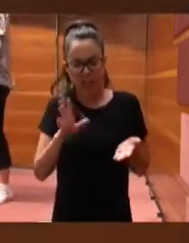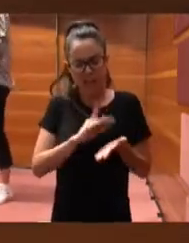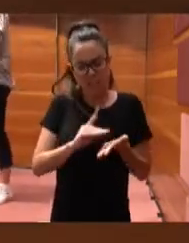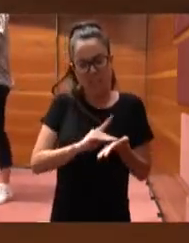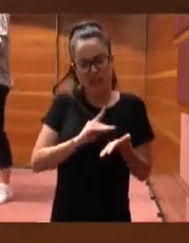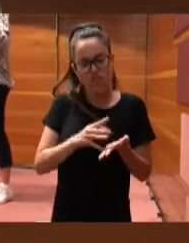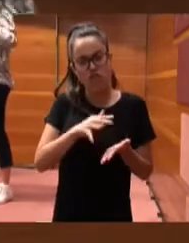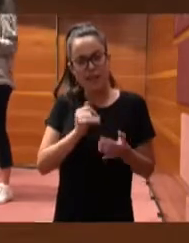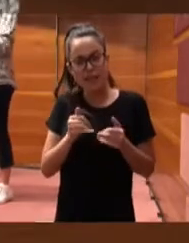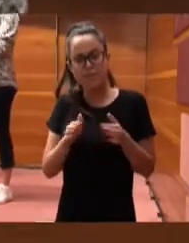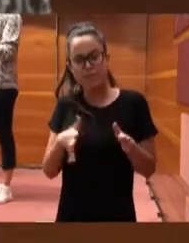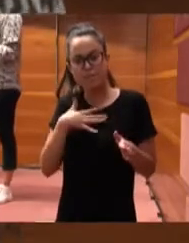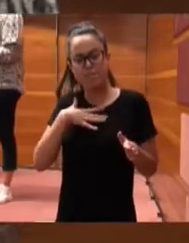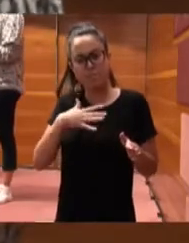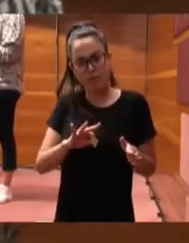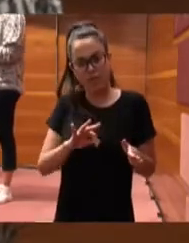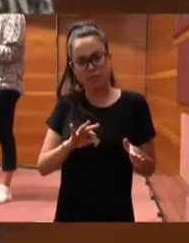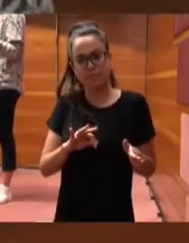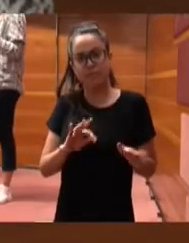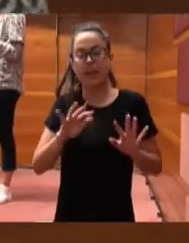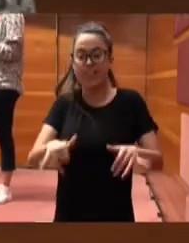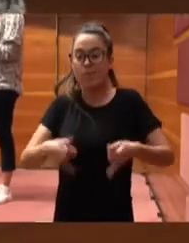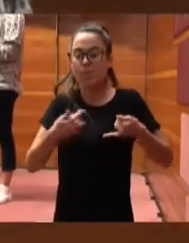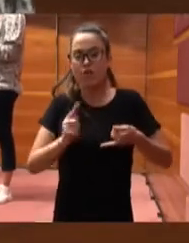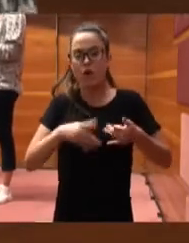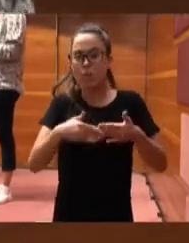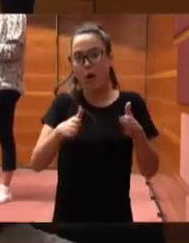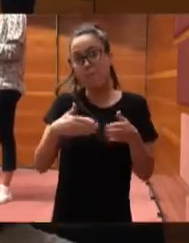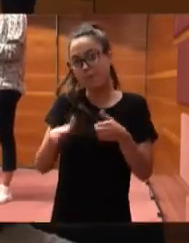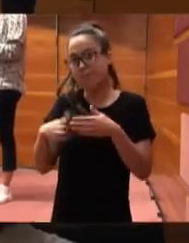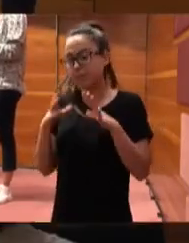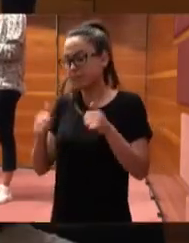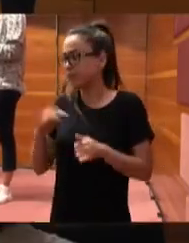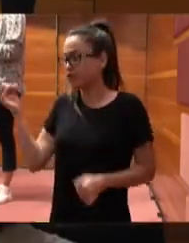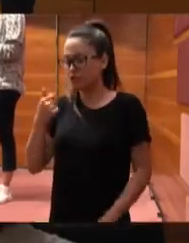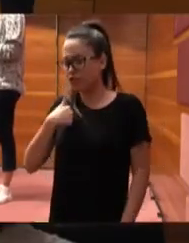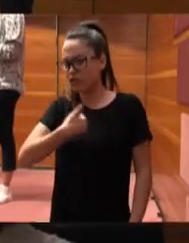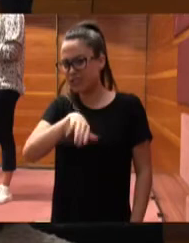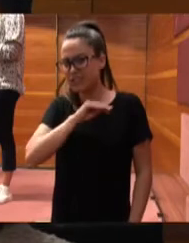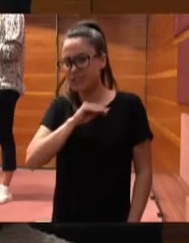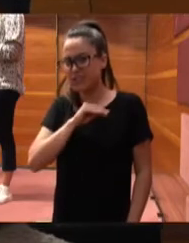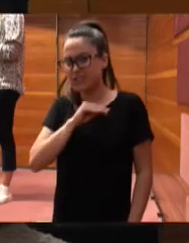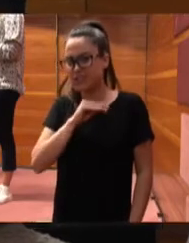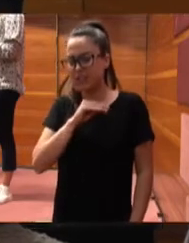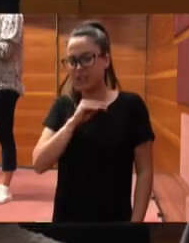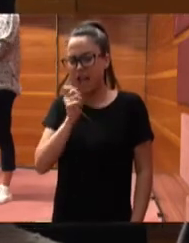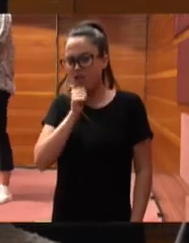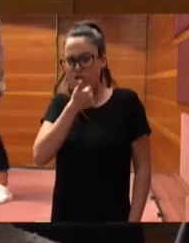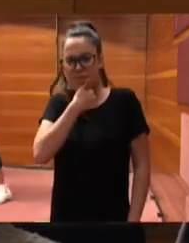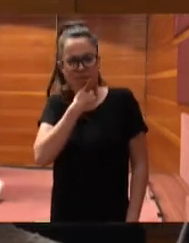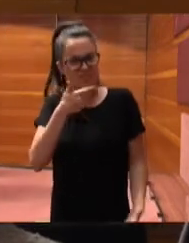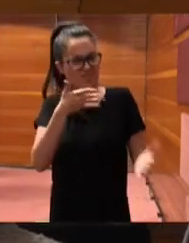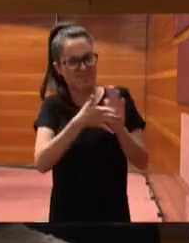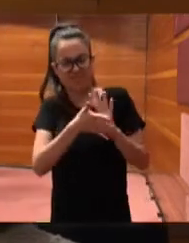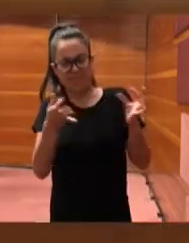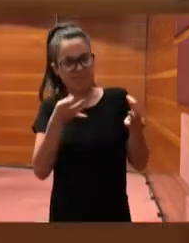de abrirlos, anonimizándolos, que devolviéndoselos al ciudadano, pero bueno. Yo no entiendo, perdona, eso que dices de anonimizándolos.